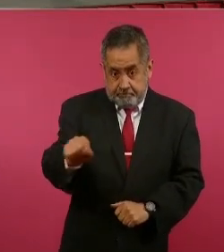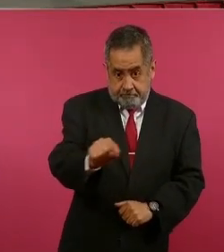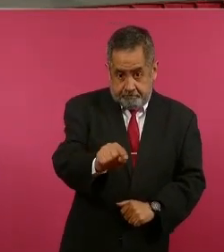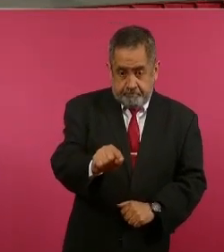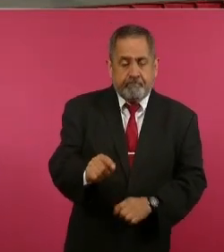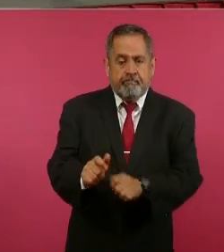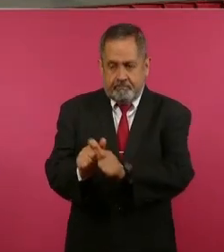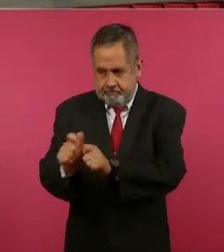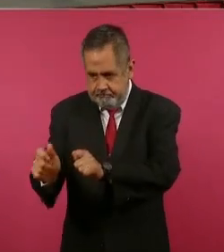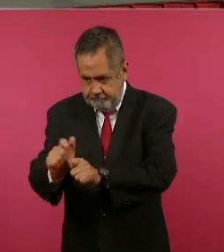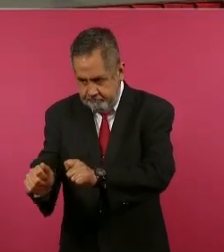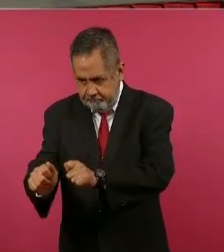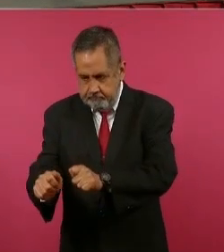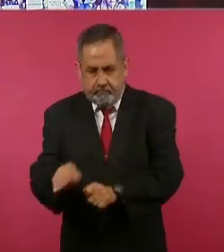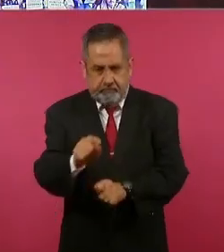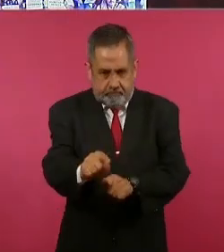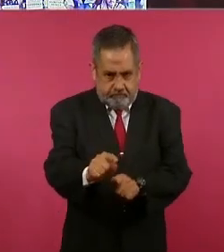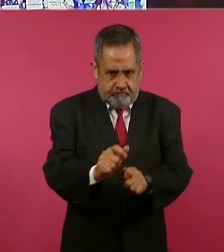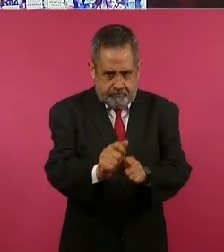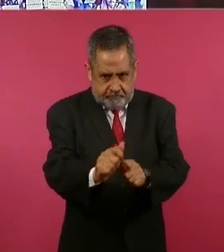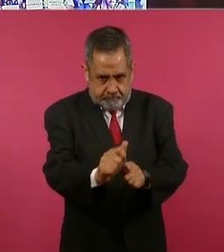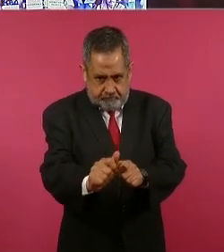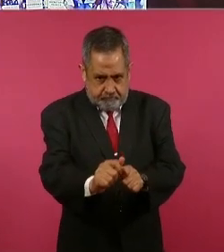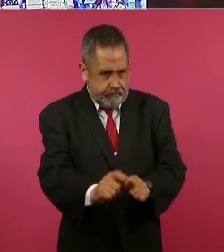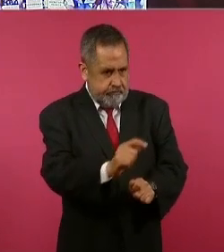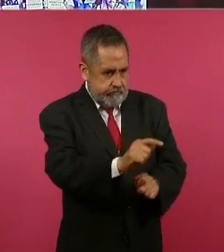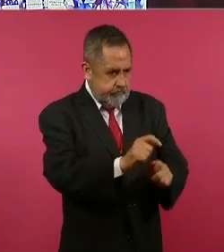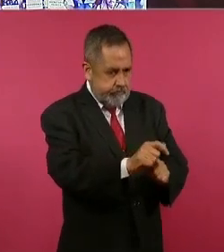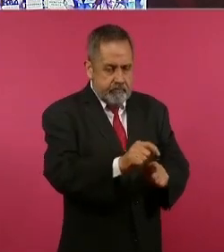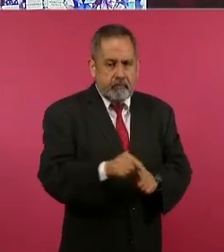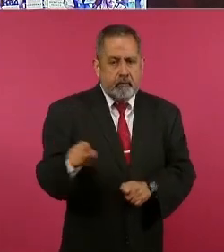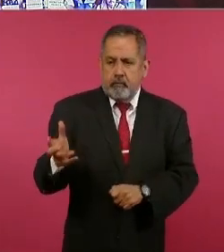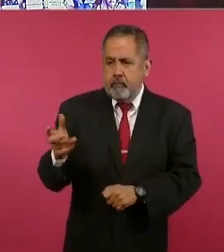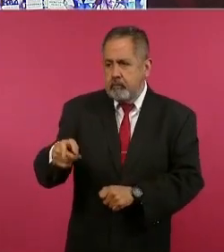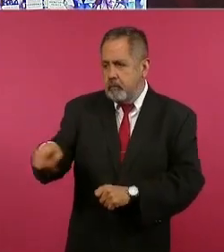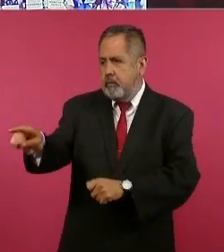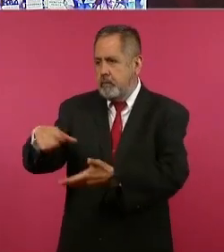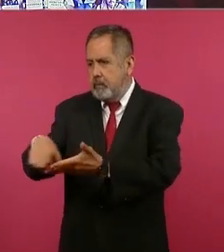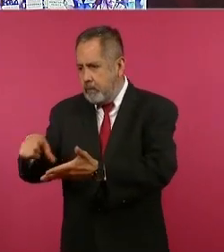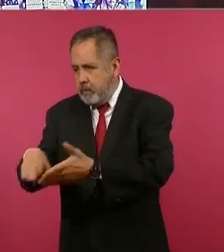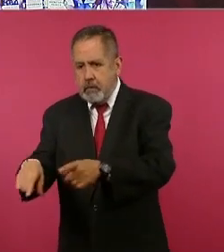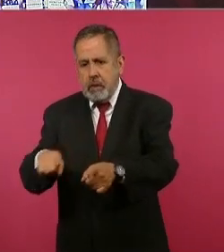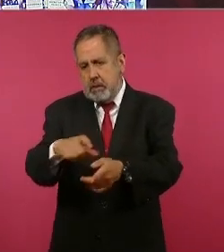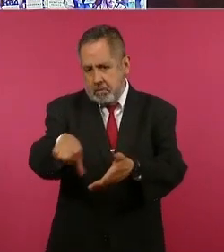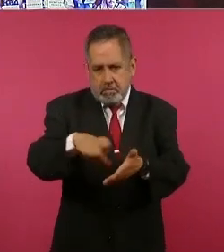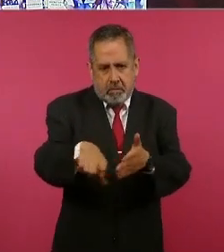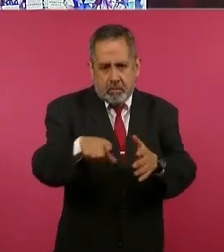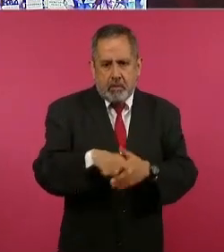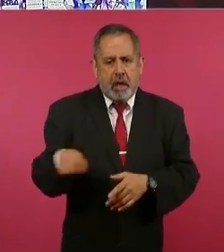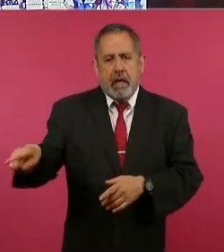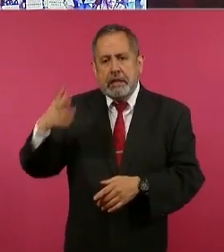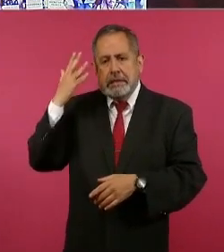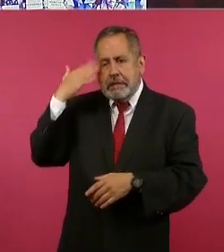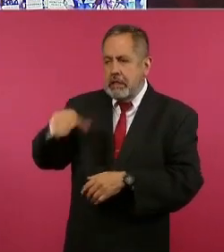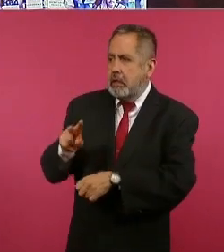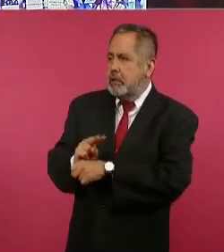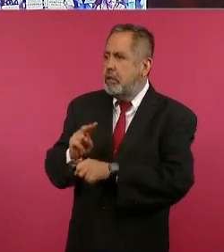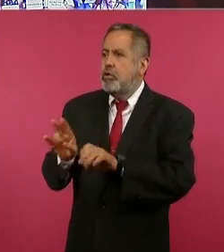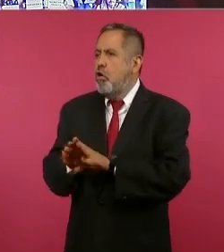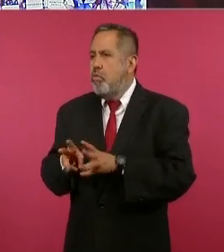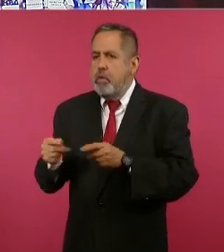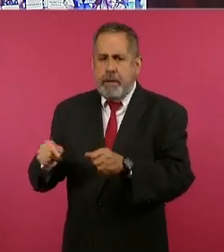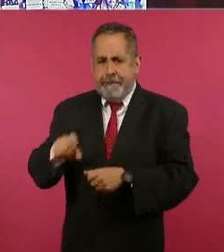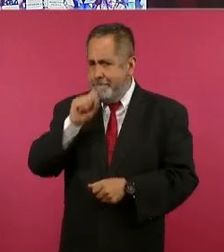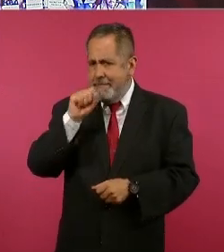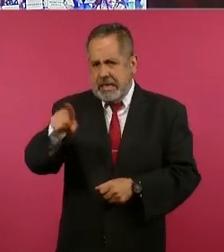ellos puedan ejecutarlos de manera directa. No hay mejor guardián de los dineros públicos que el propio